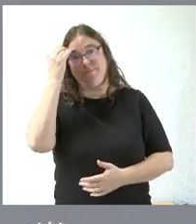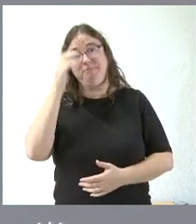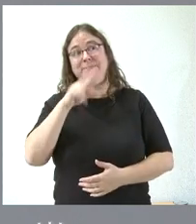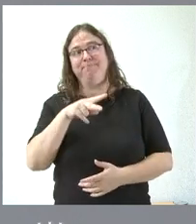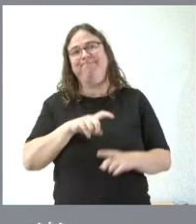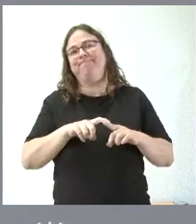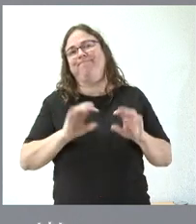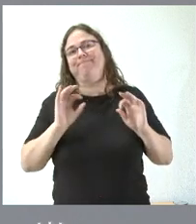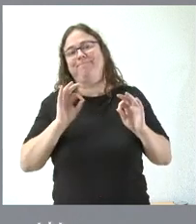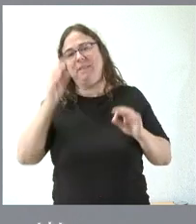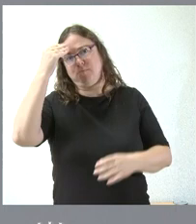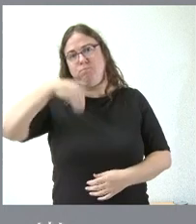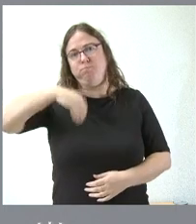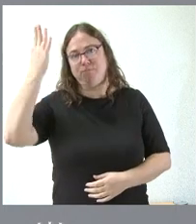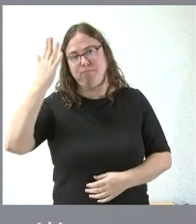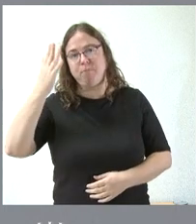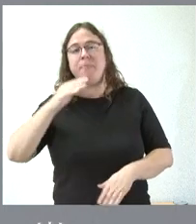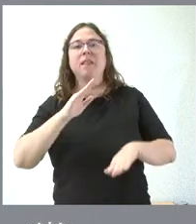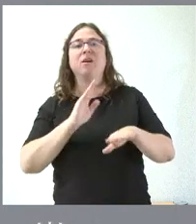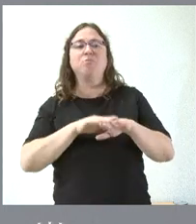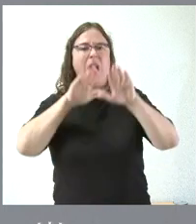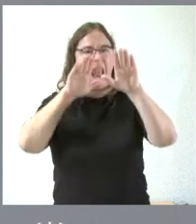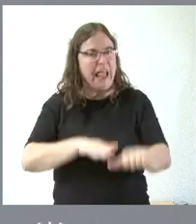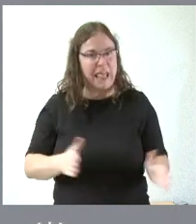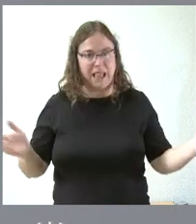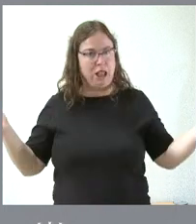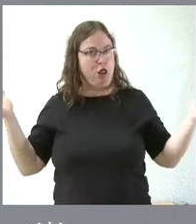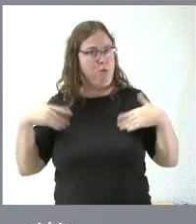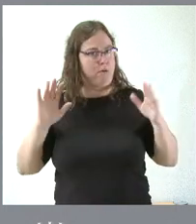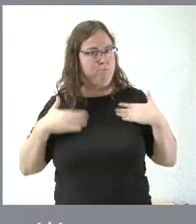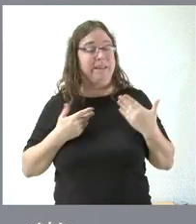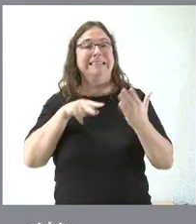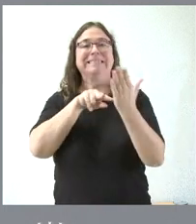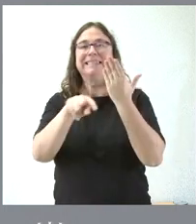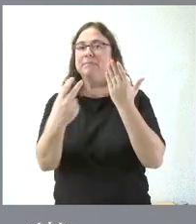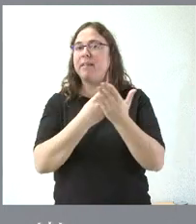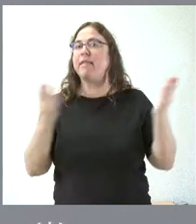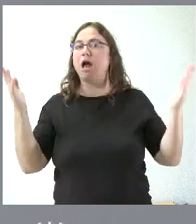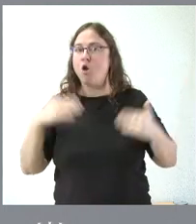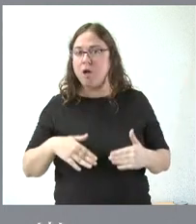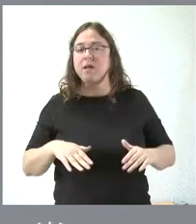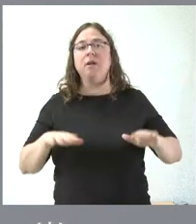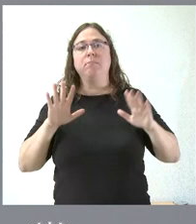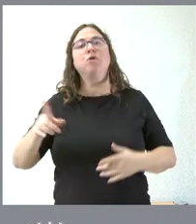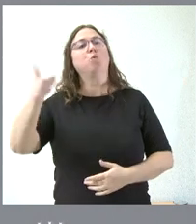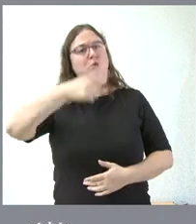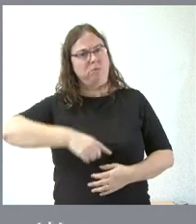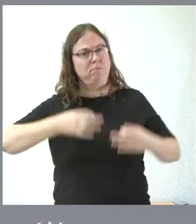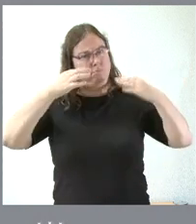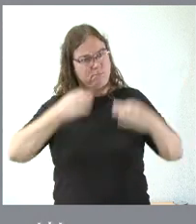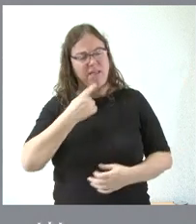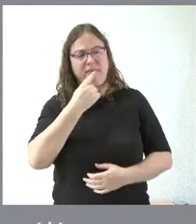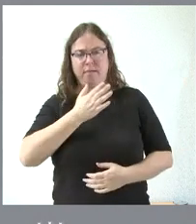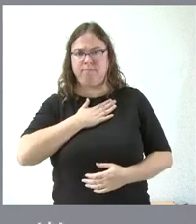caracterizada por la improvisación por la deslealtad y por la falta de transparencia no nos impide señalar nuestro compromiso y